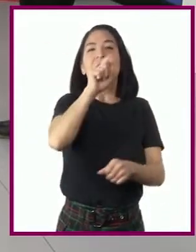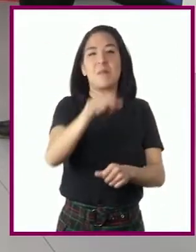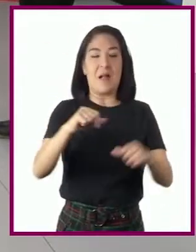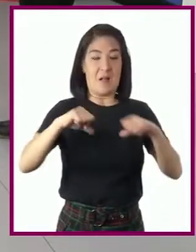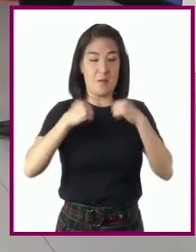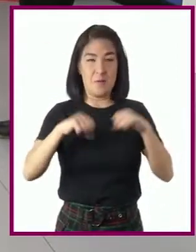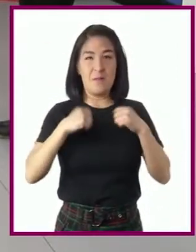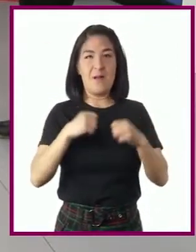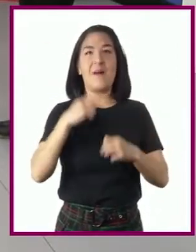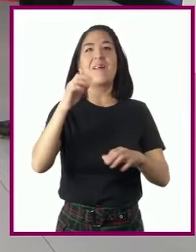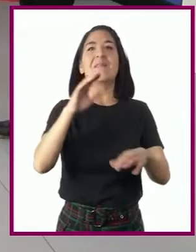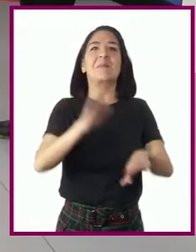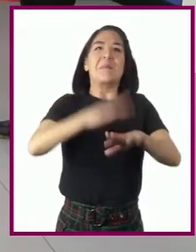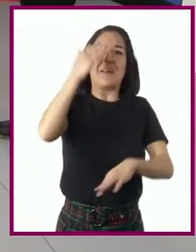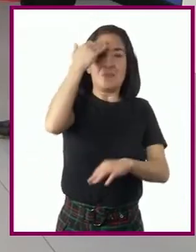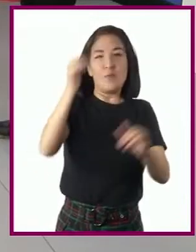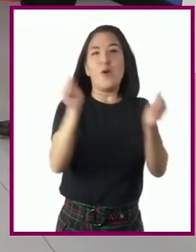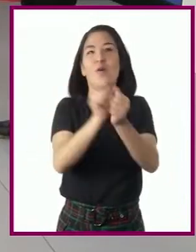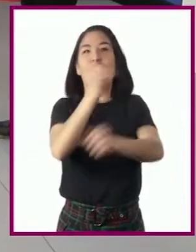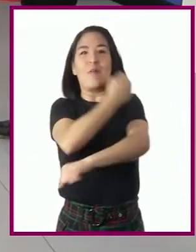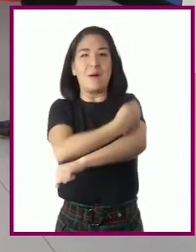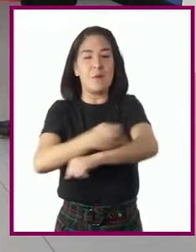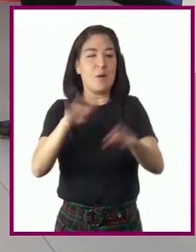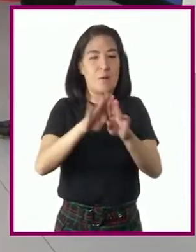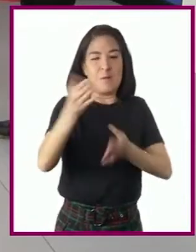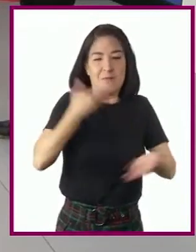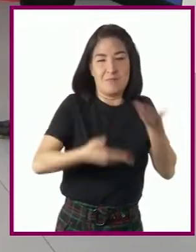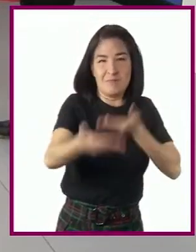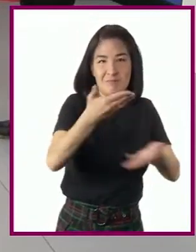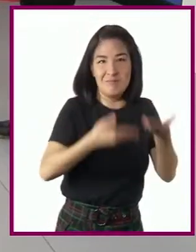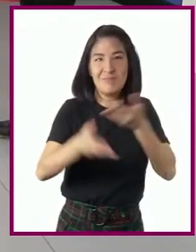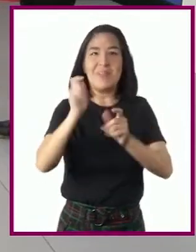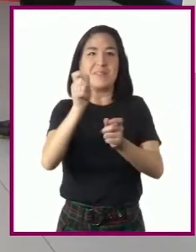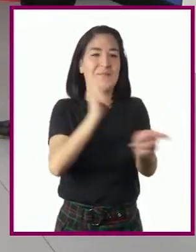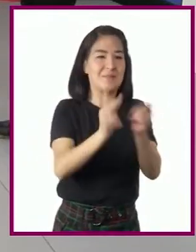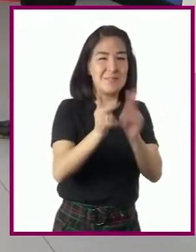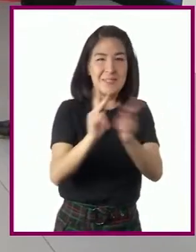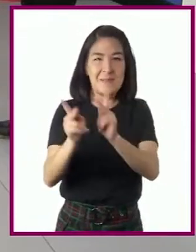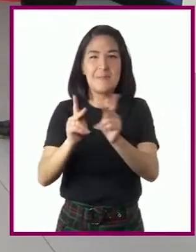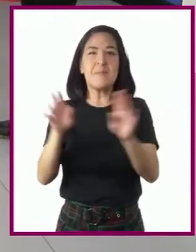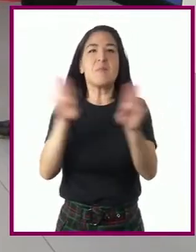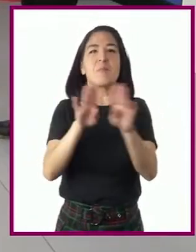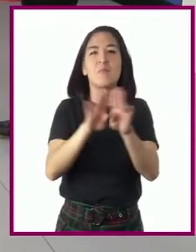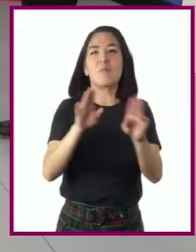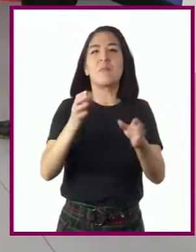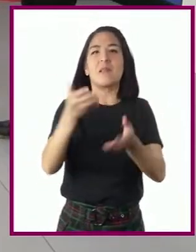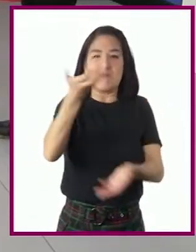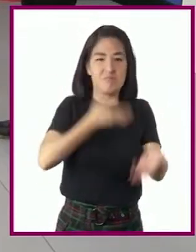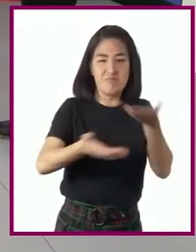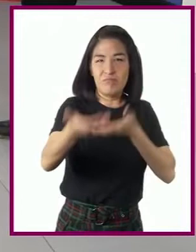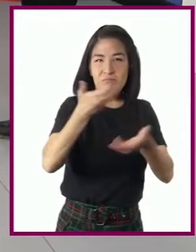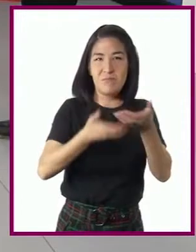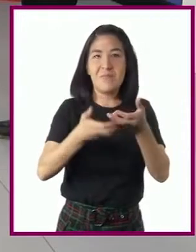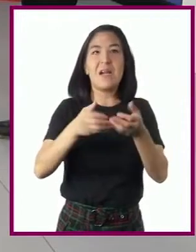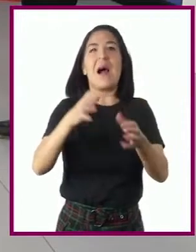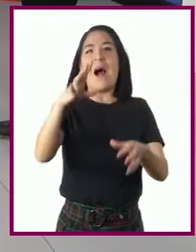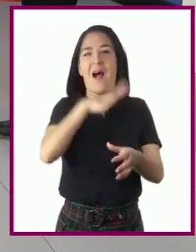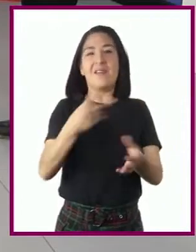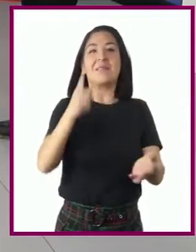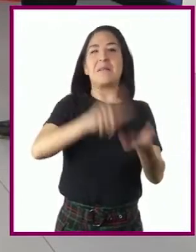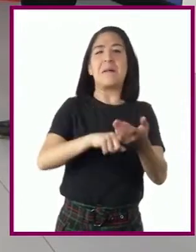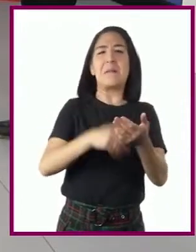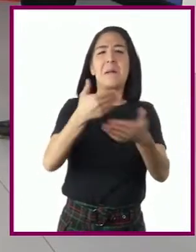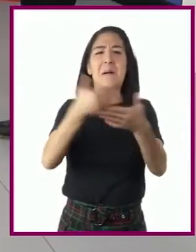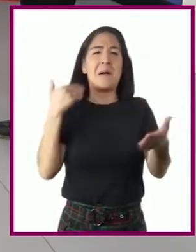tiempo con los familiares y compartan actividades o dialoguen, incluso compartan espacios que antes no tenían.